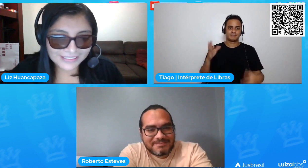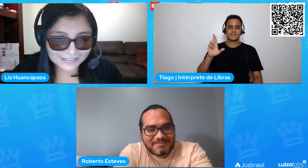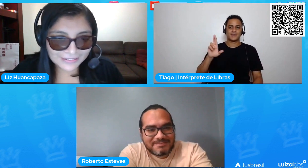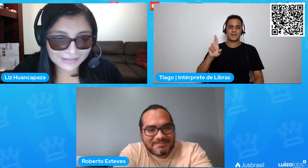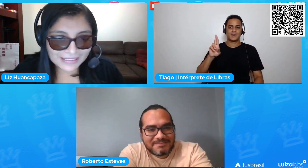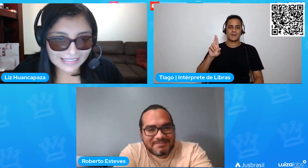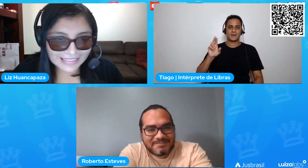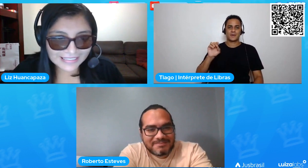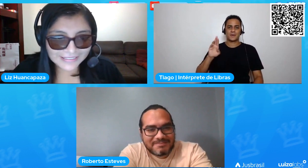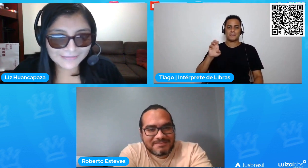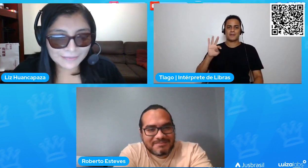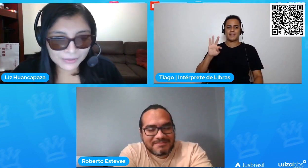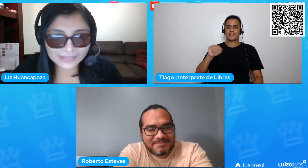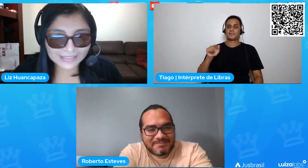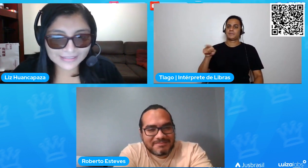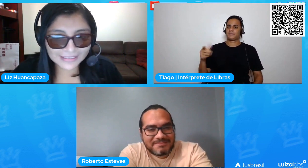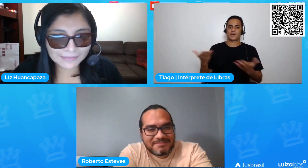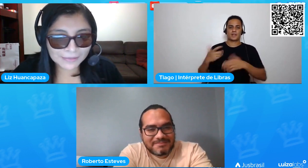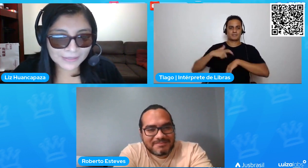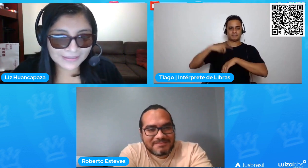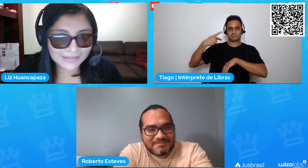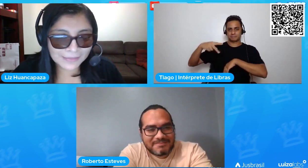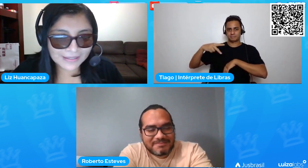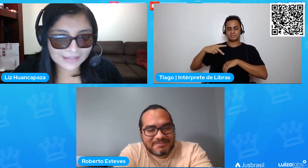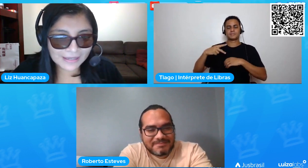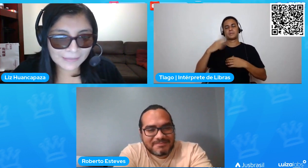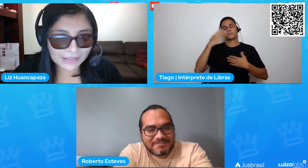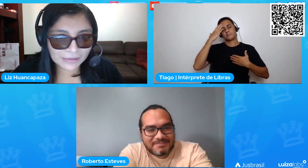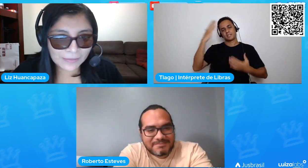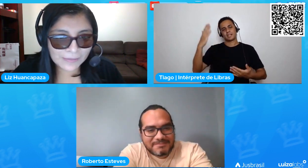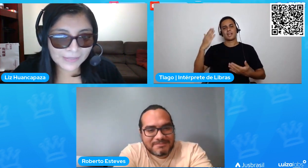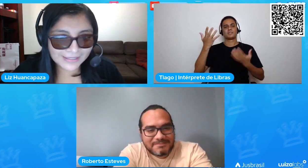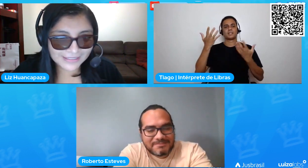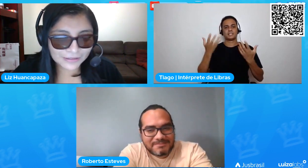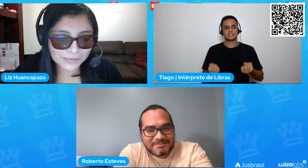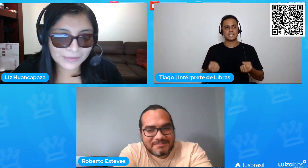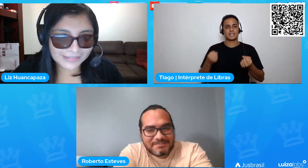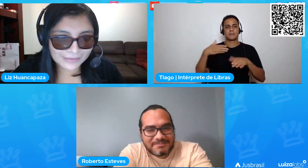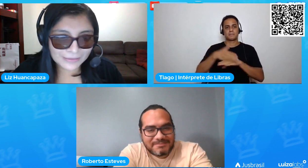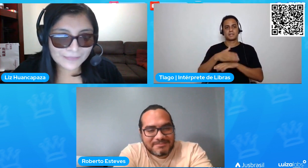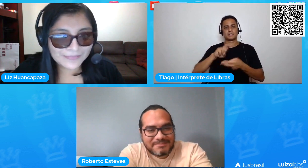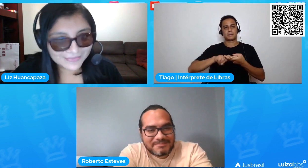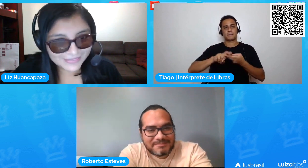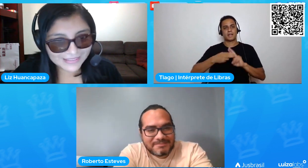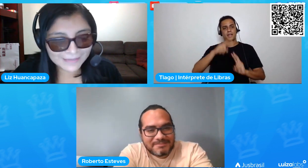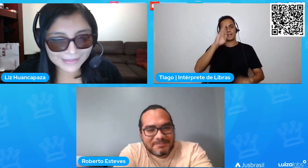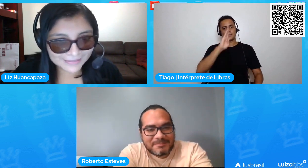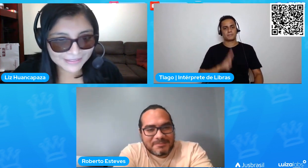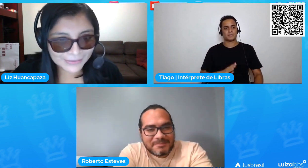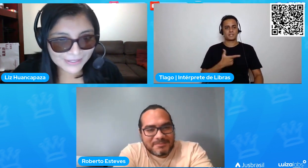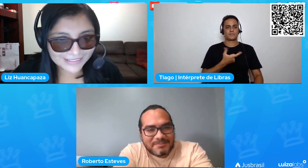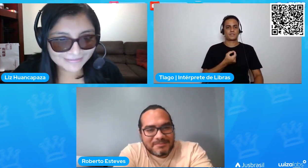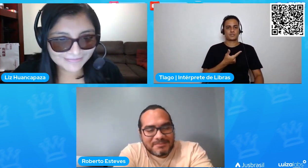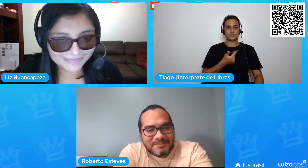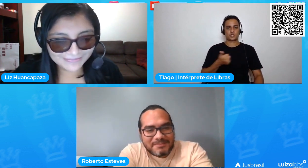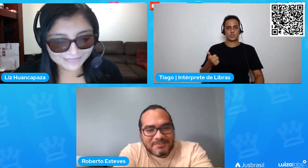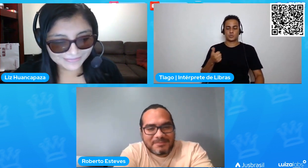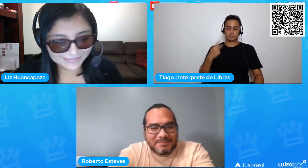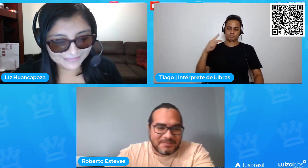está contigo y muchas gracias por participar de Python Brasil 2021. La palabra es